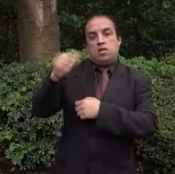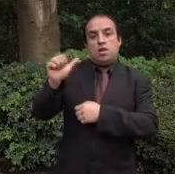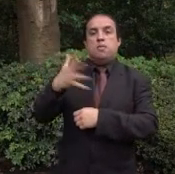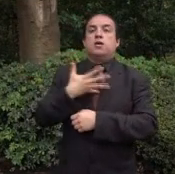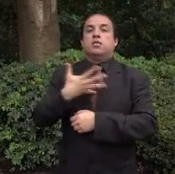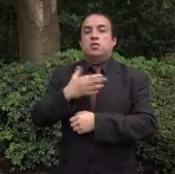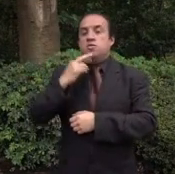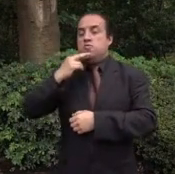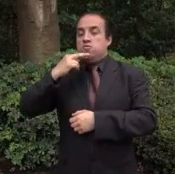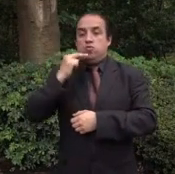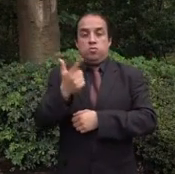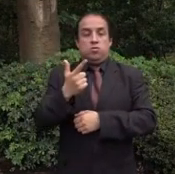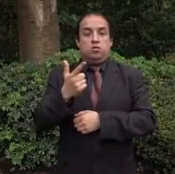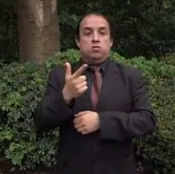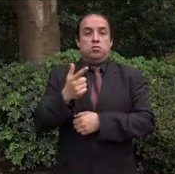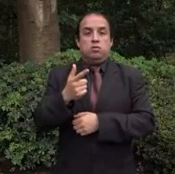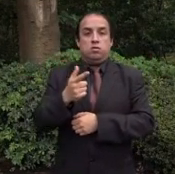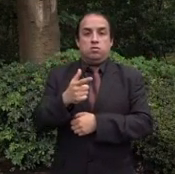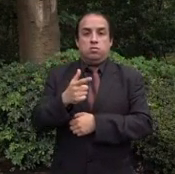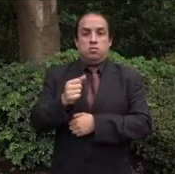mejores